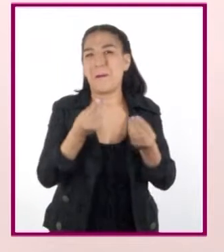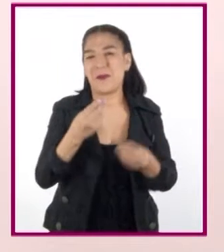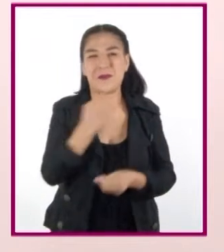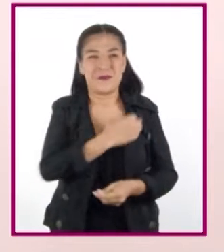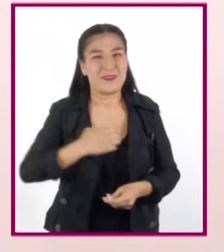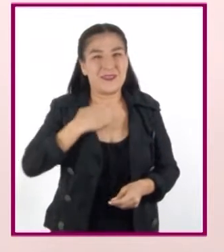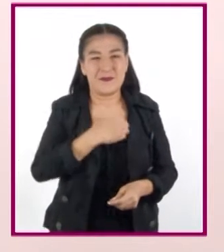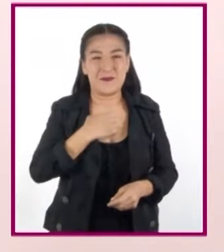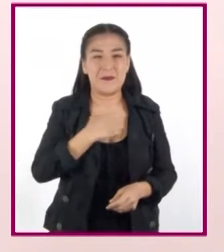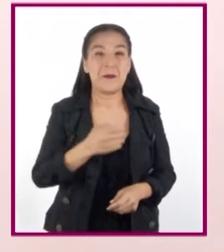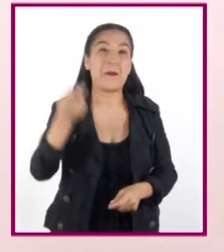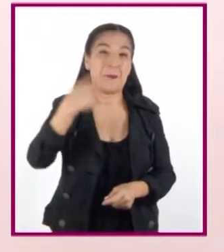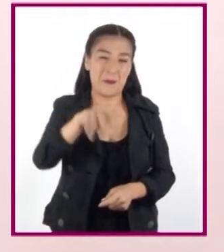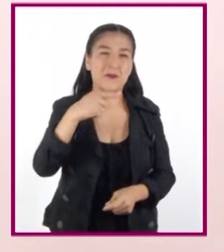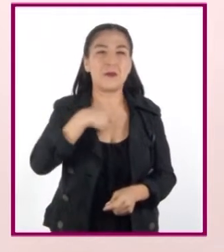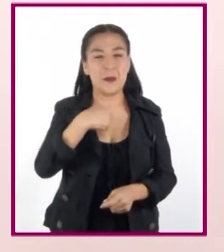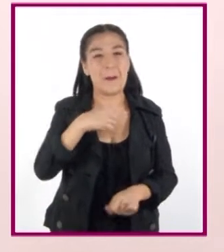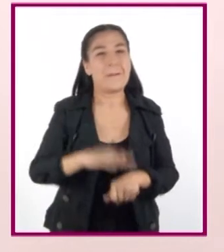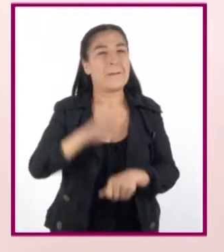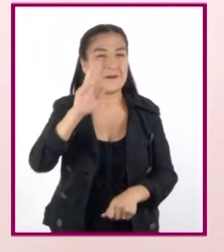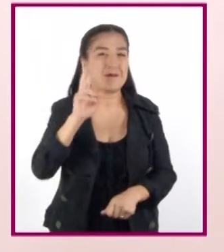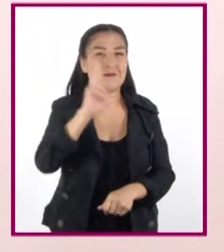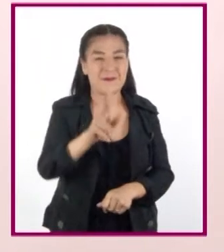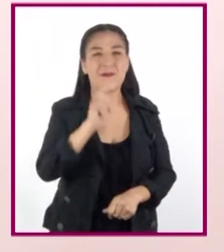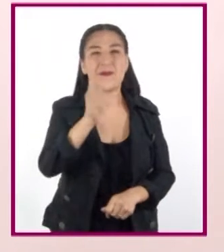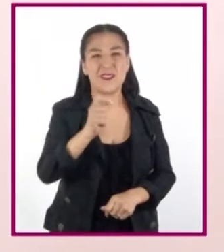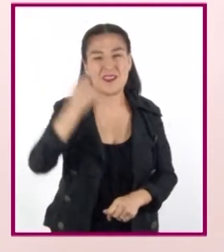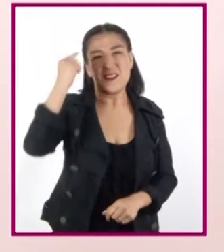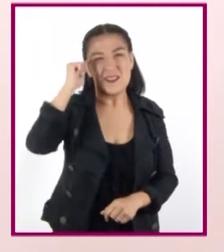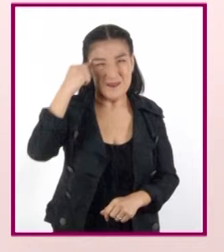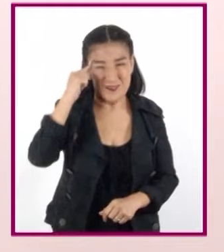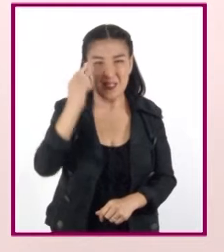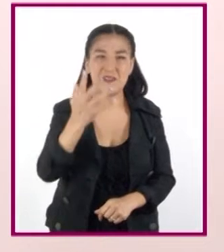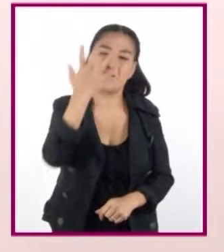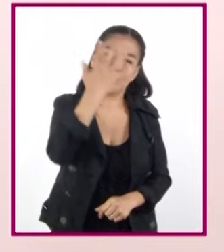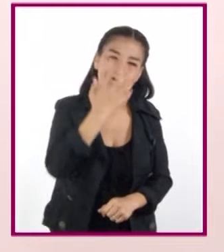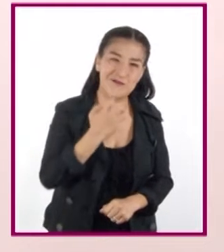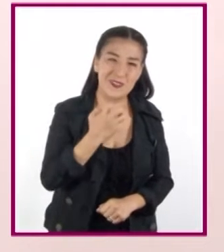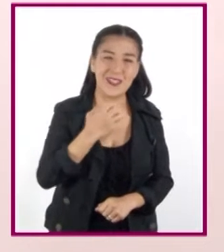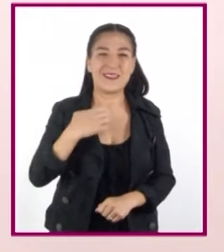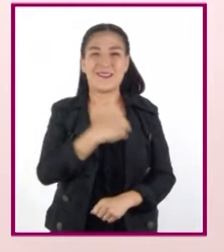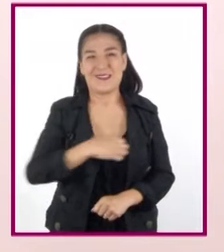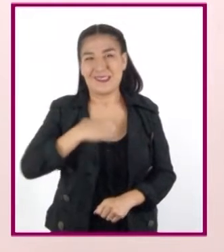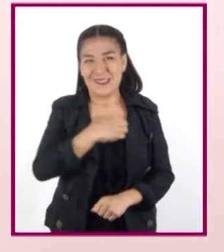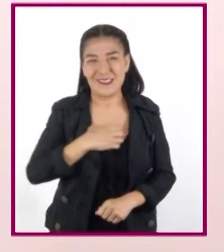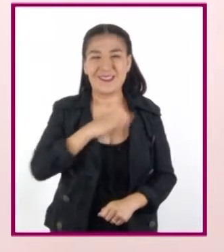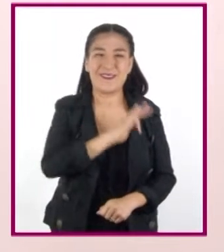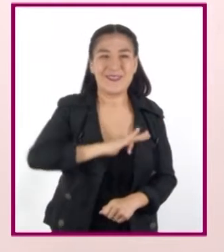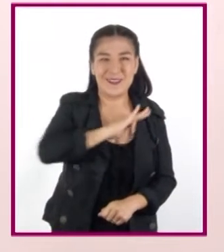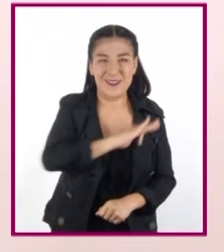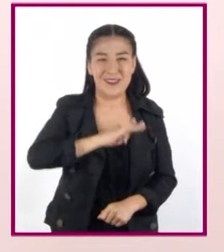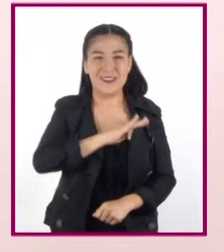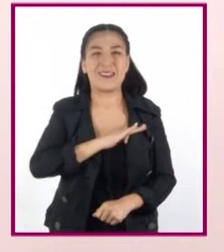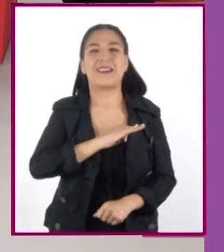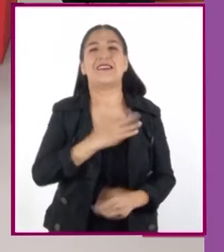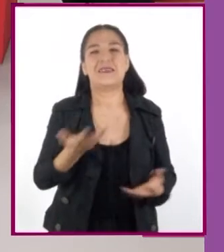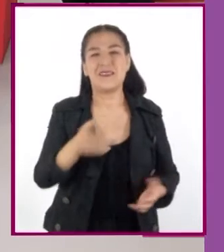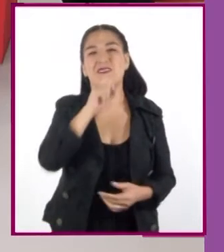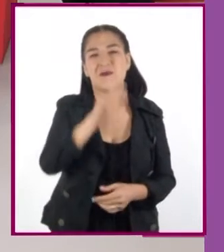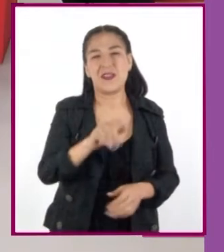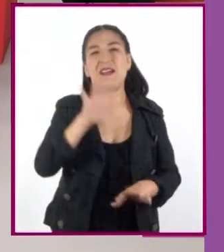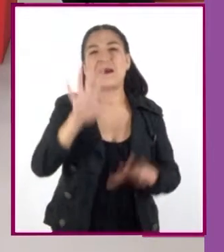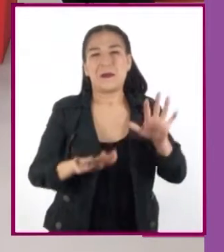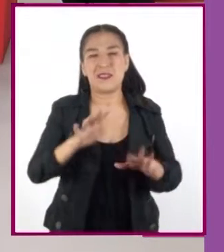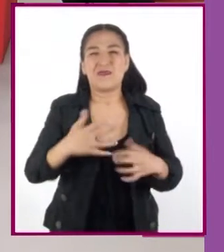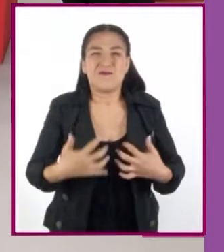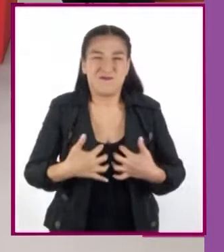Sin embargo, considero que las más comunes son el enojo, la tristeza, alegría y por último, la frustración. Creo